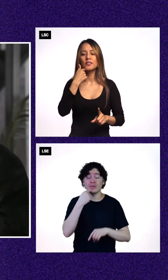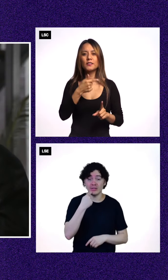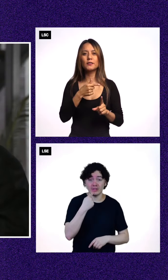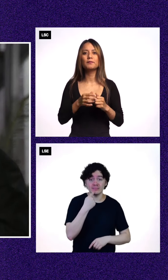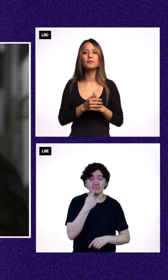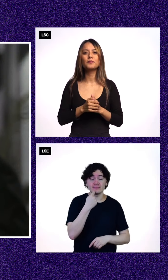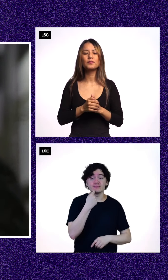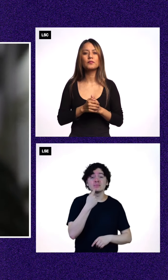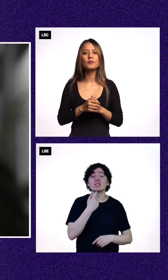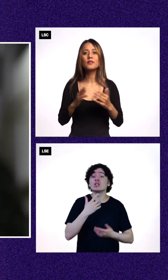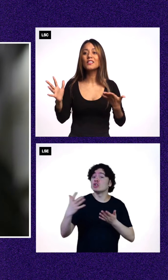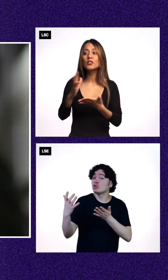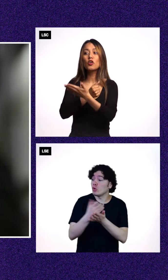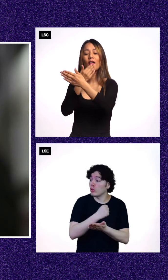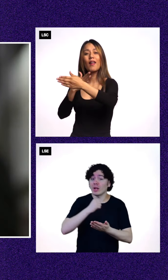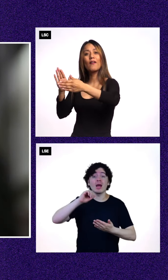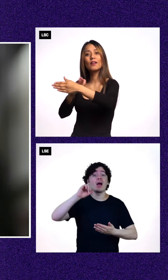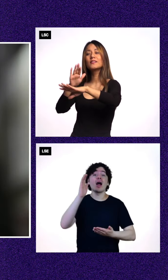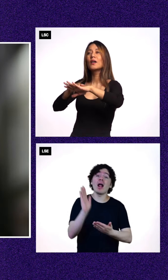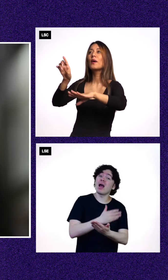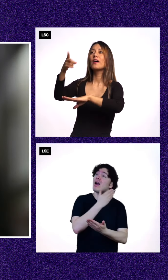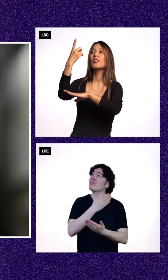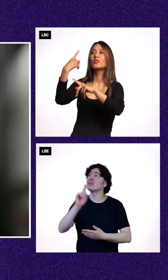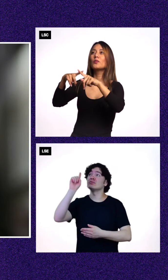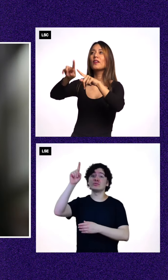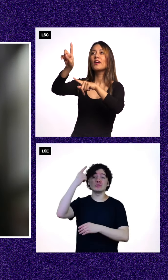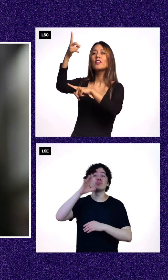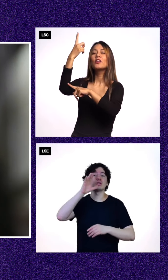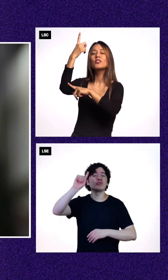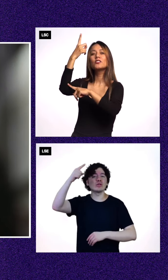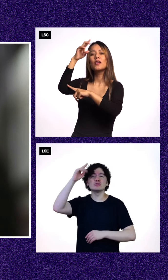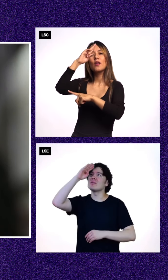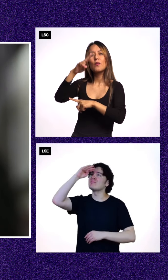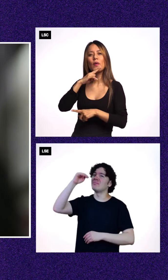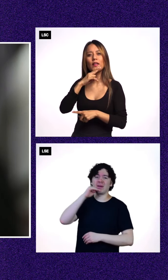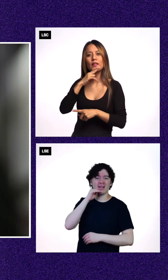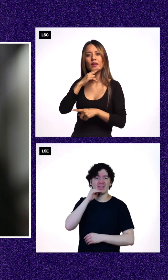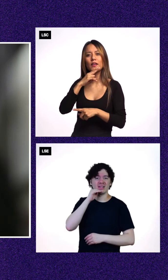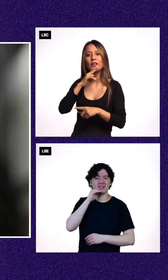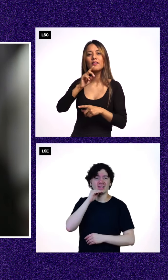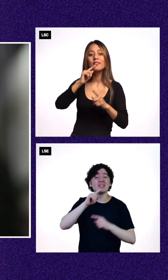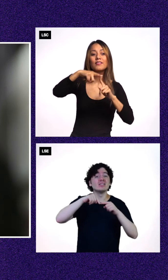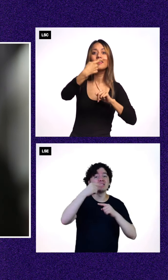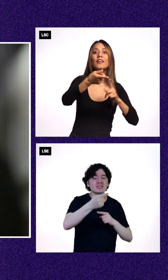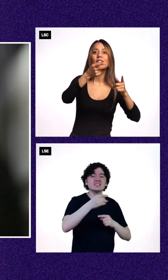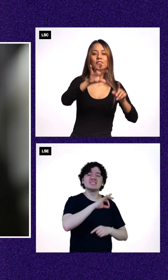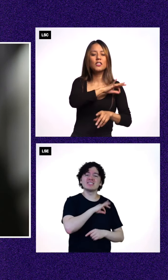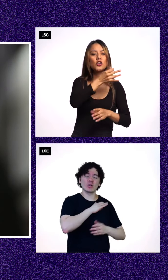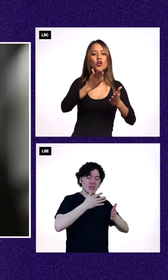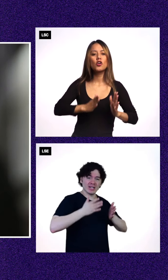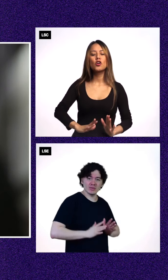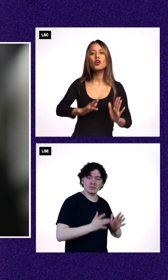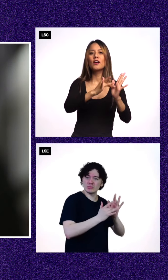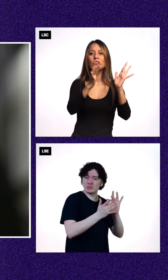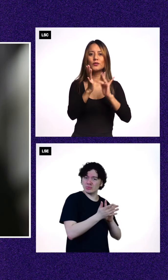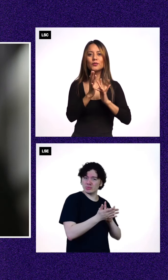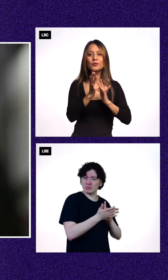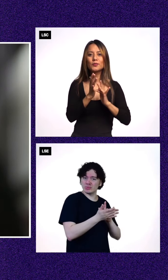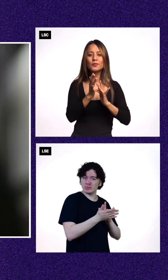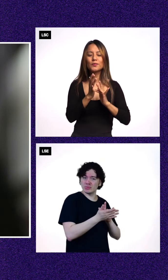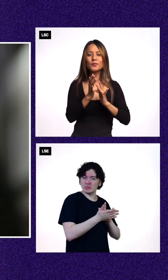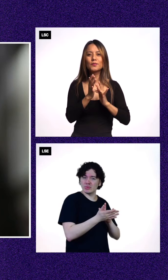dice, toda alabanza sea para Dios, el Padre de nuestro Señor Jesucristo. Dios es nuestro Padre misericordioso. ¿Y qué?